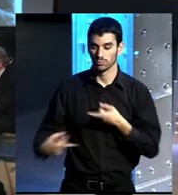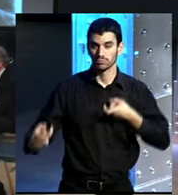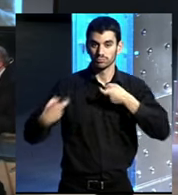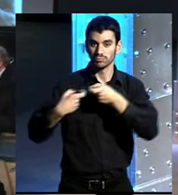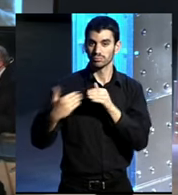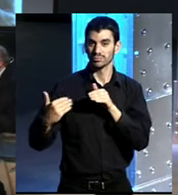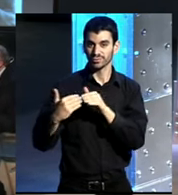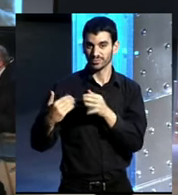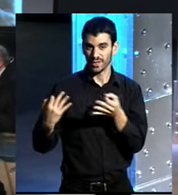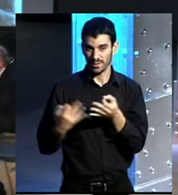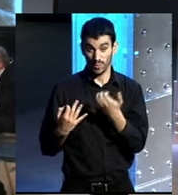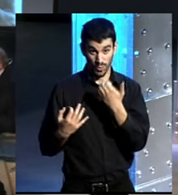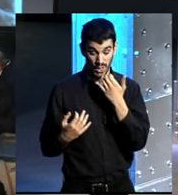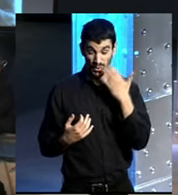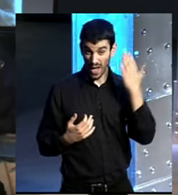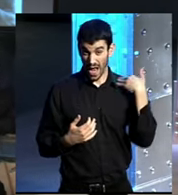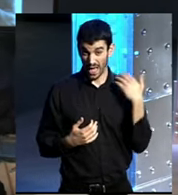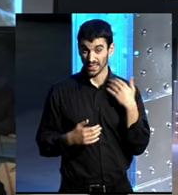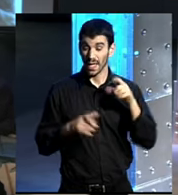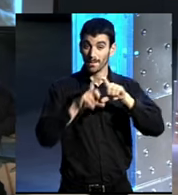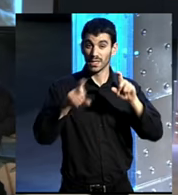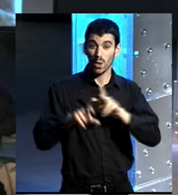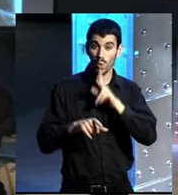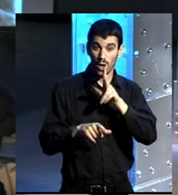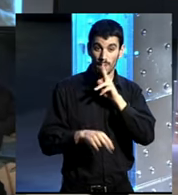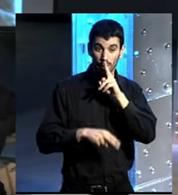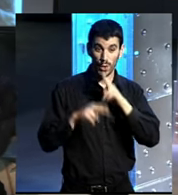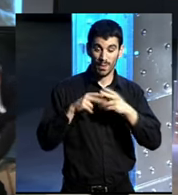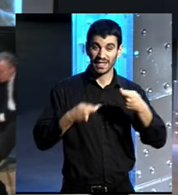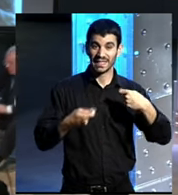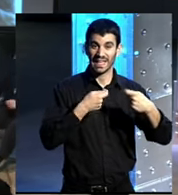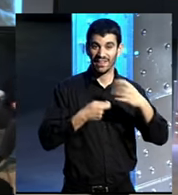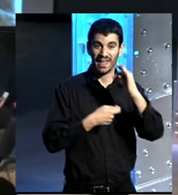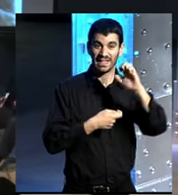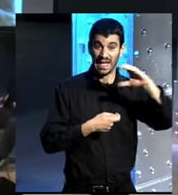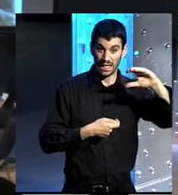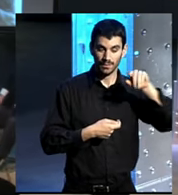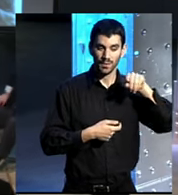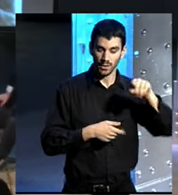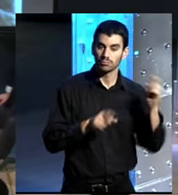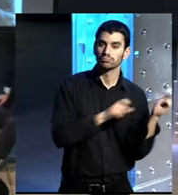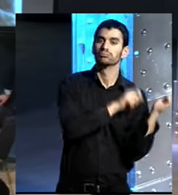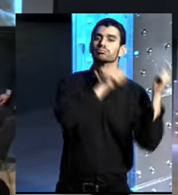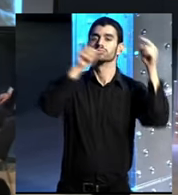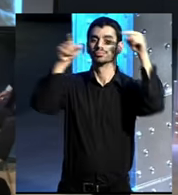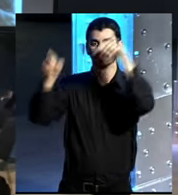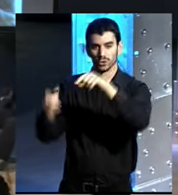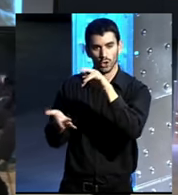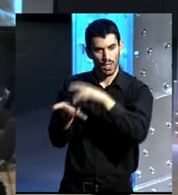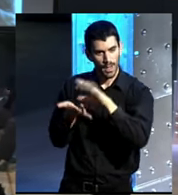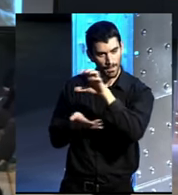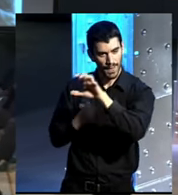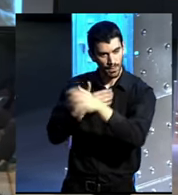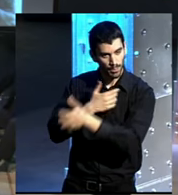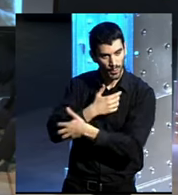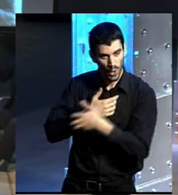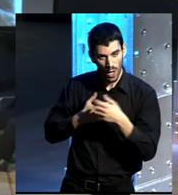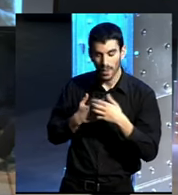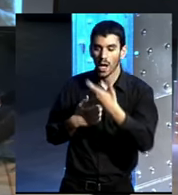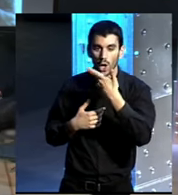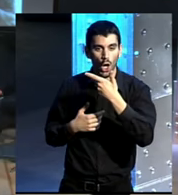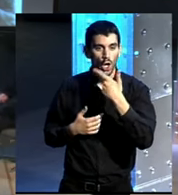desplazado a estas comunidades y han trabajado con representantes de estas comunidades para entender cómo funcionan, porque allí es muy diferente a